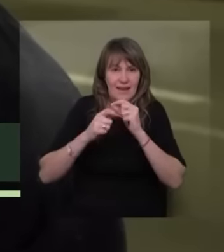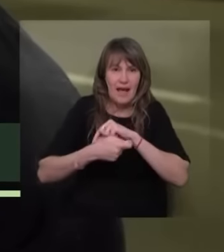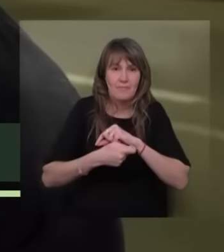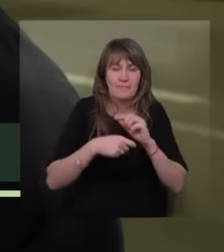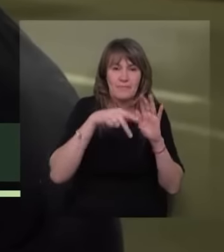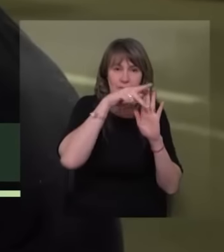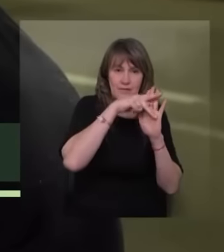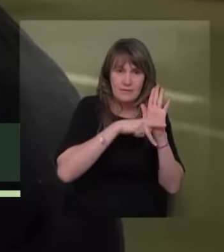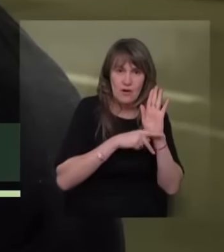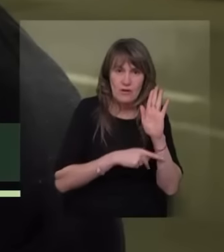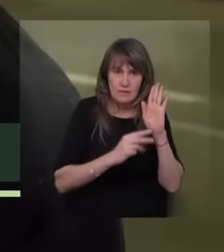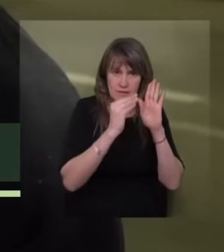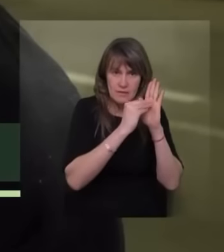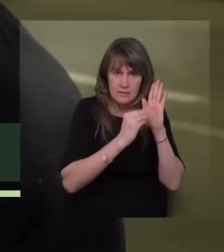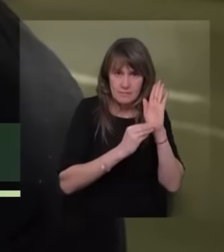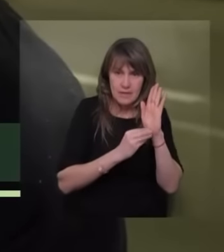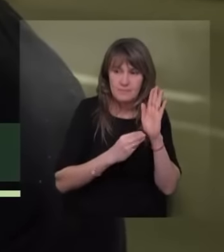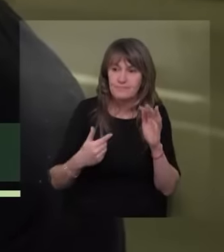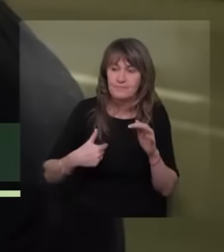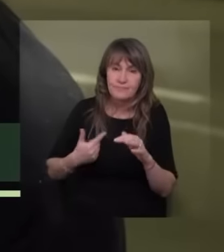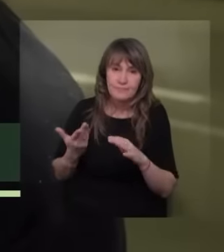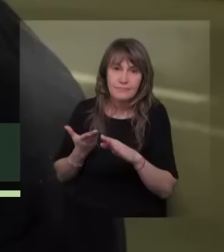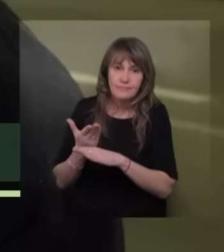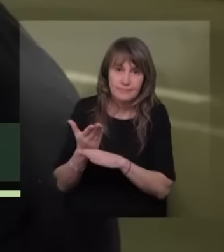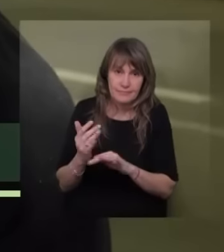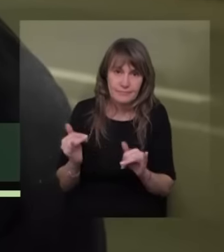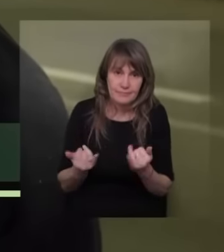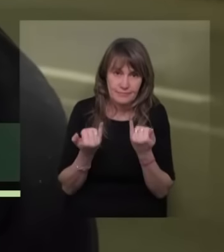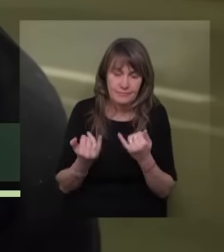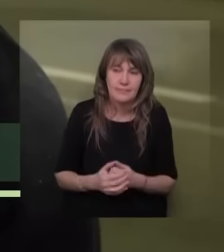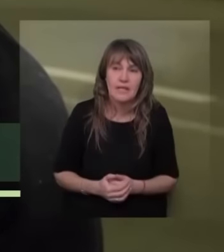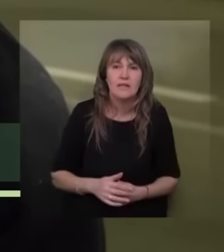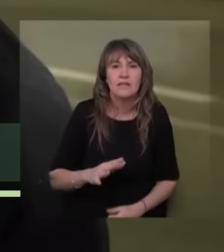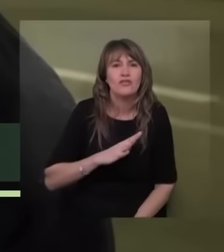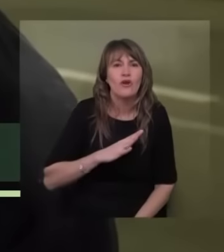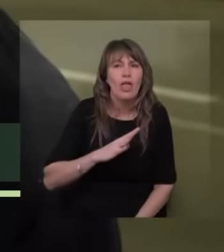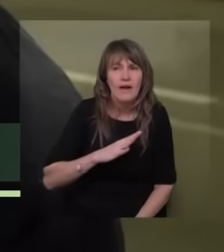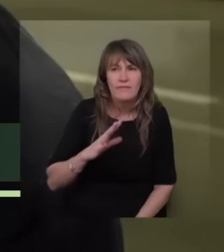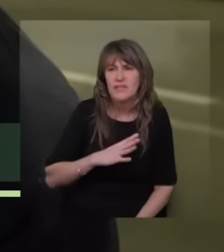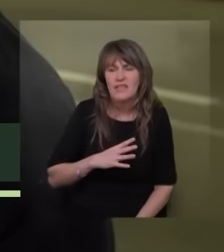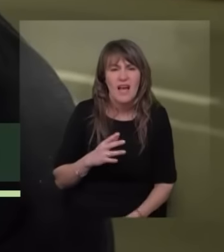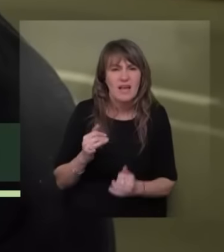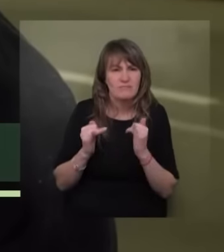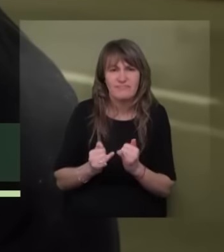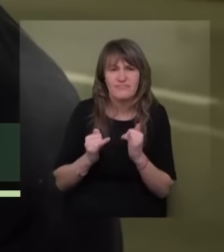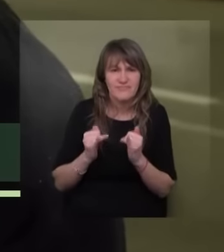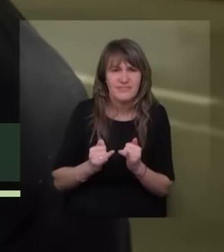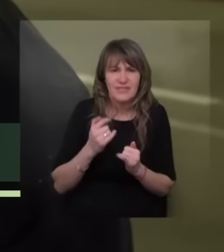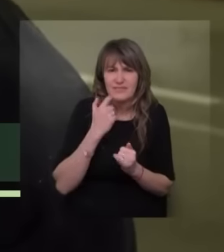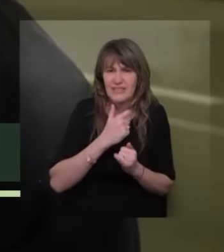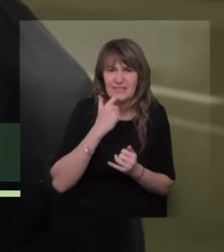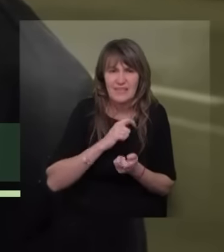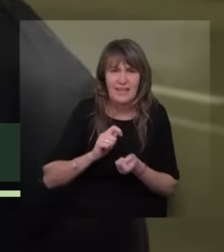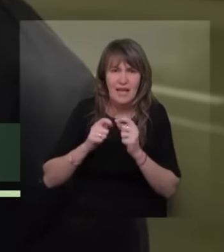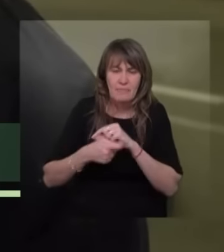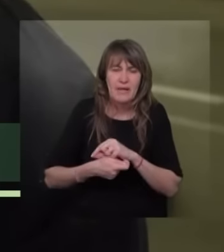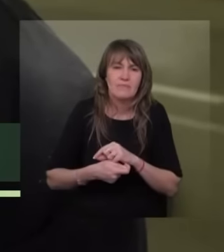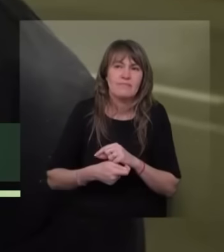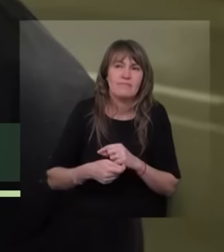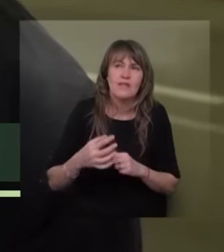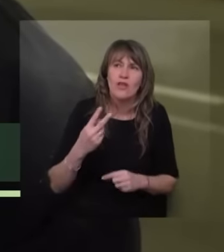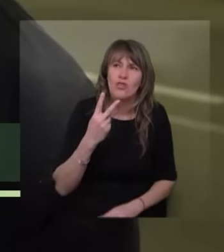estado está actualmente ese pedido eh sigue todavía estancado dolorosamente en